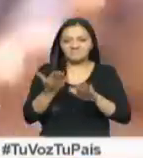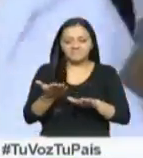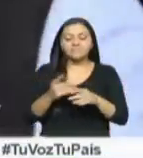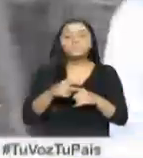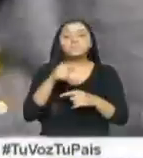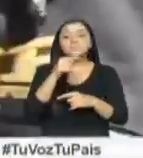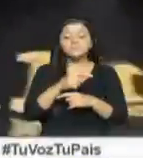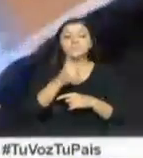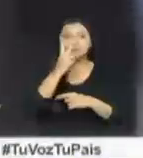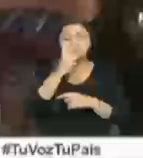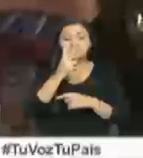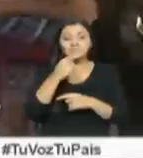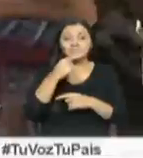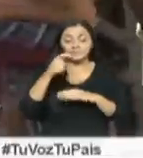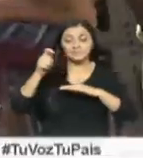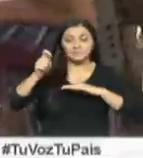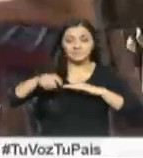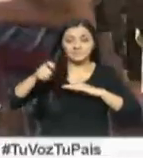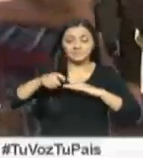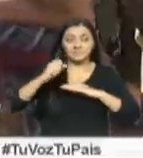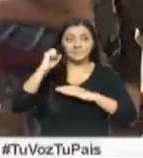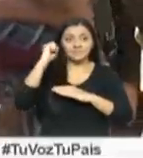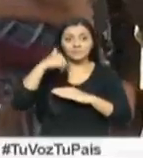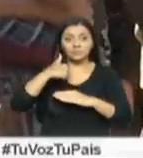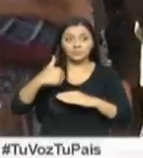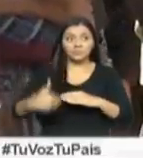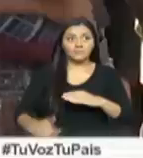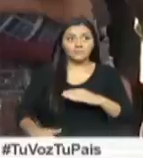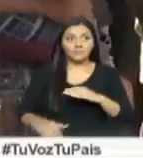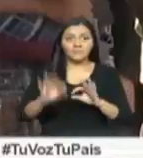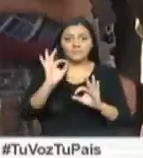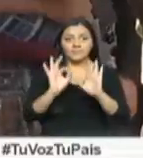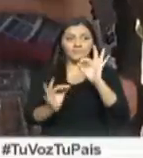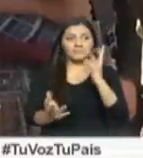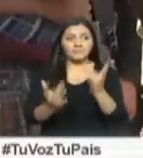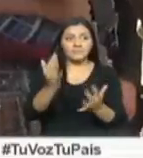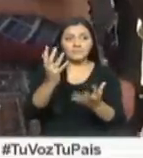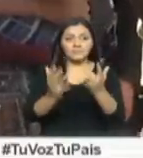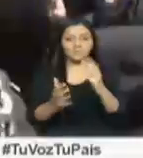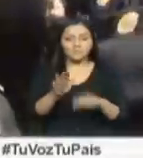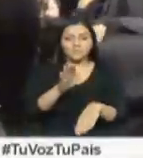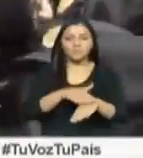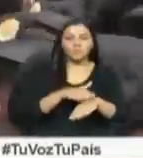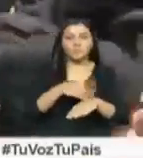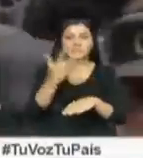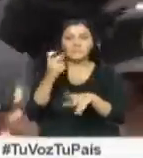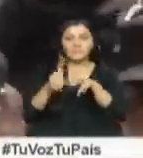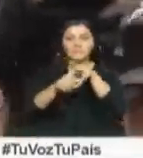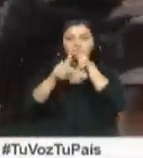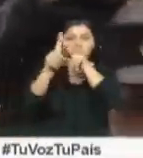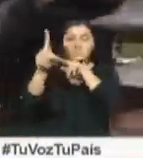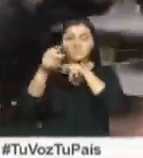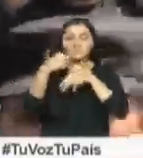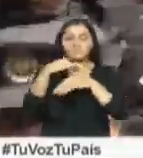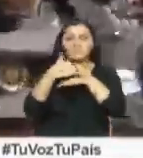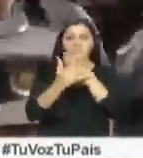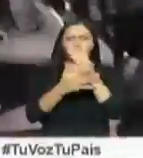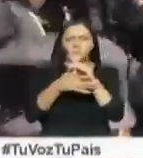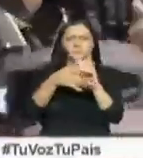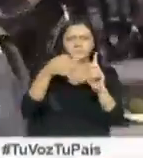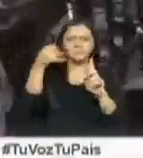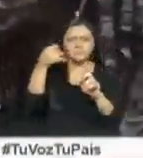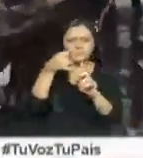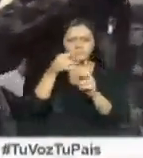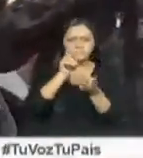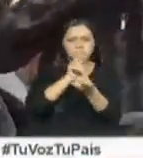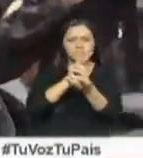de la Procuraduría de Derechos Humanos es que el incendio pudo haber sido provocado por internos que trataban de escapar denunciando abusos sexuales y otros